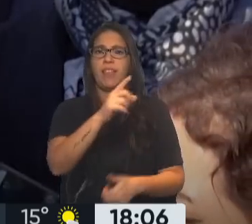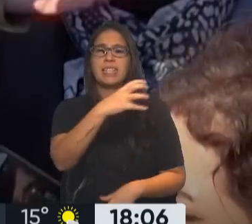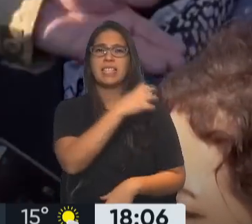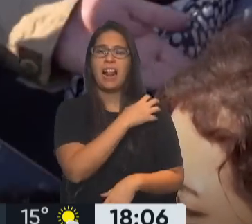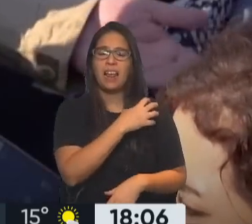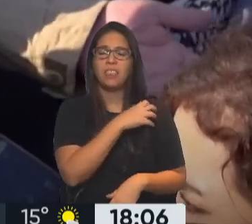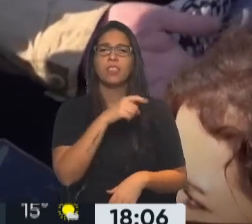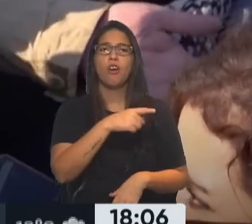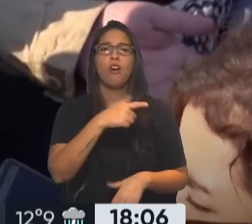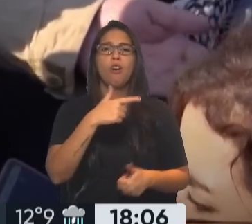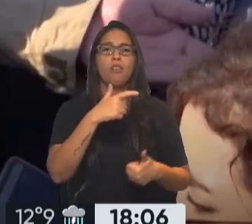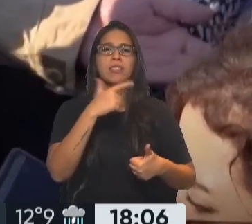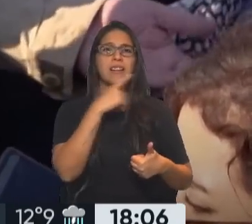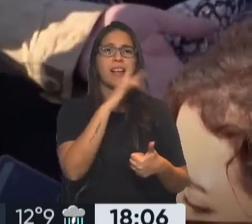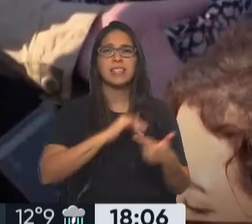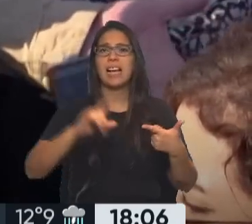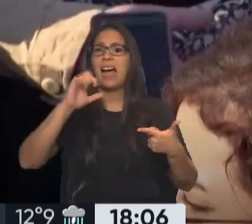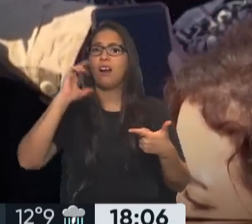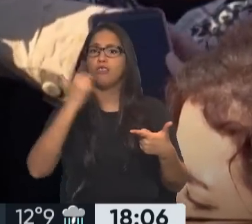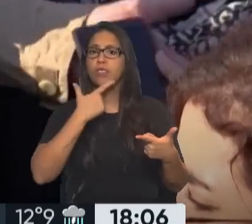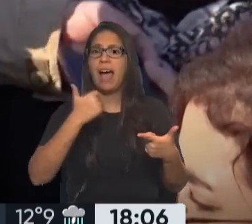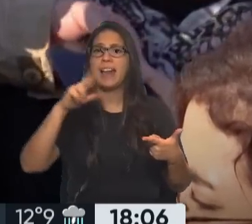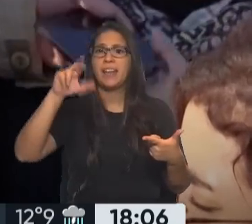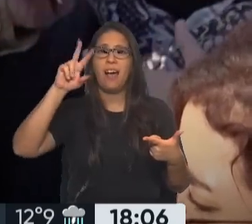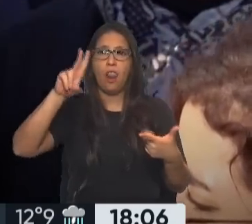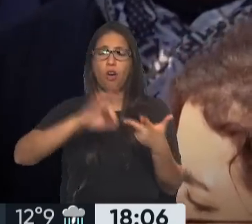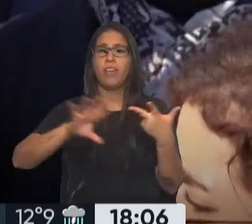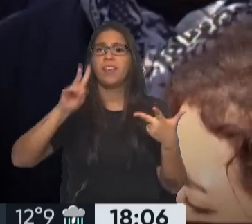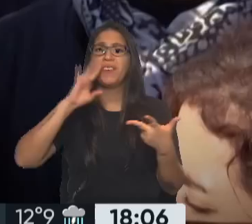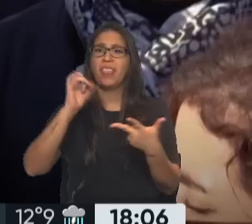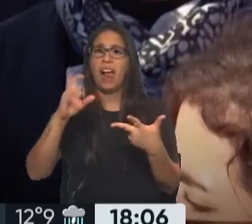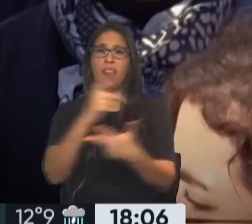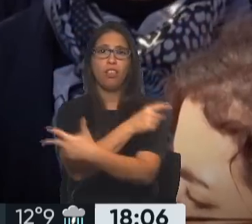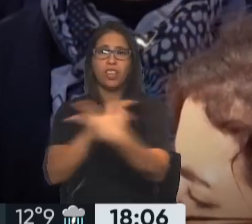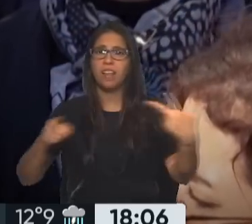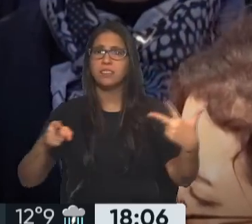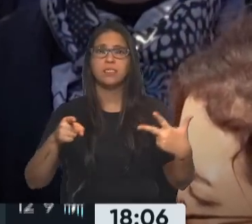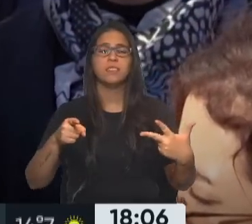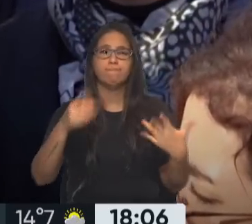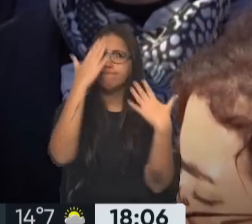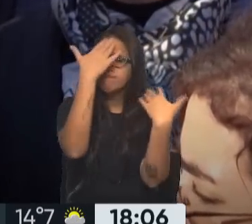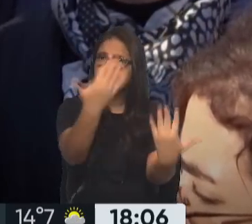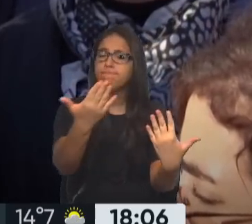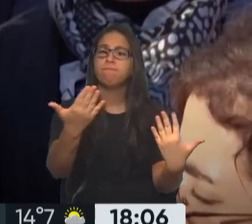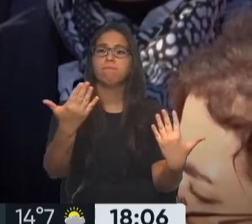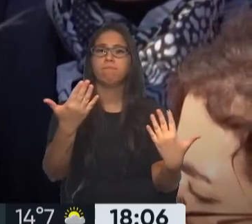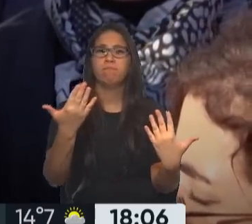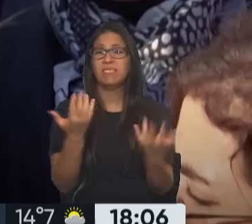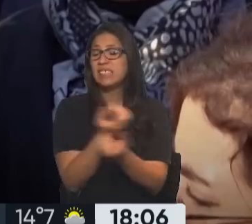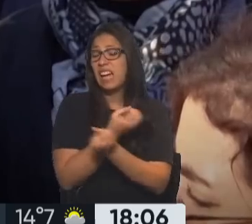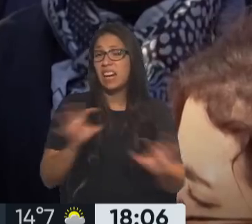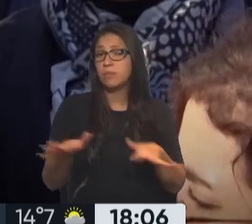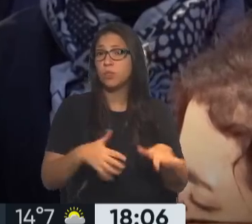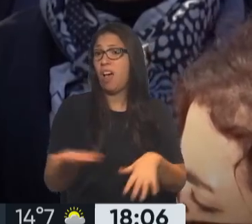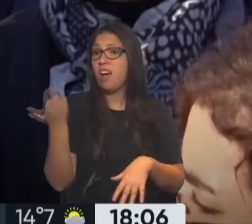Cisternas, el cabo primero Sergio Arévalo y el cabo primero Misael Vidal, que fueron brutalmente asesinados el día de